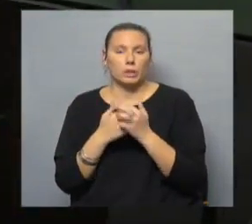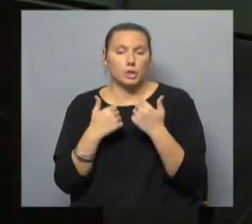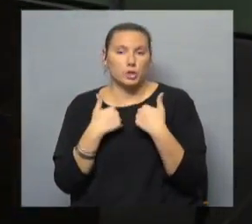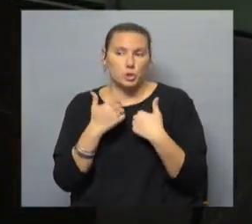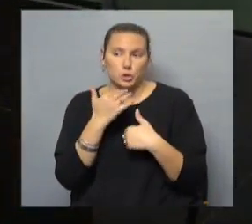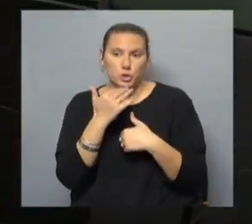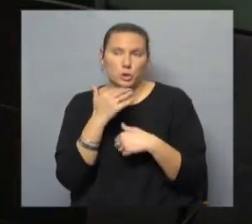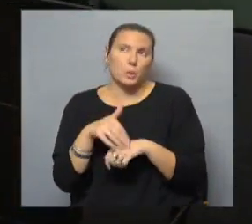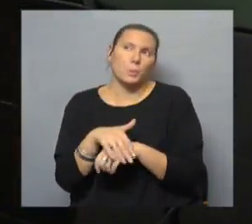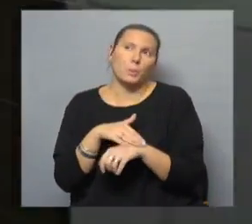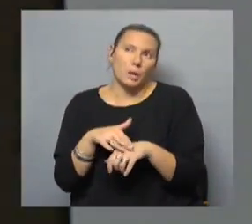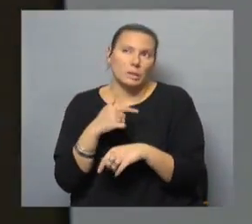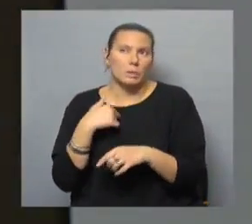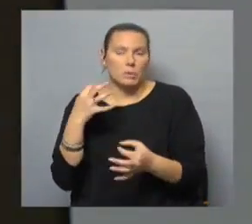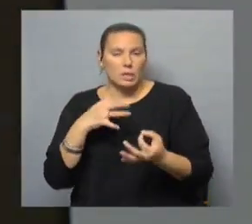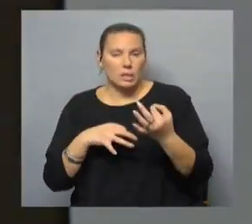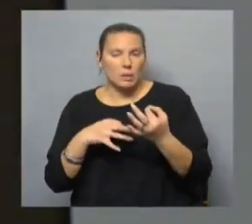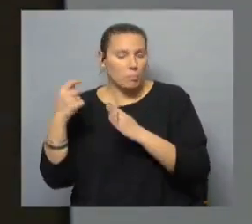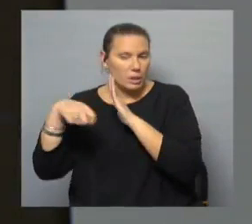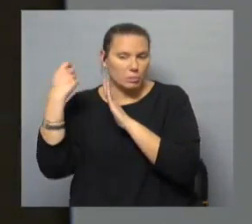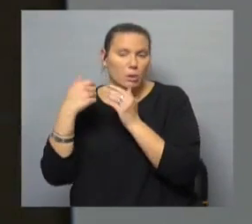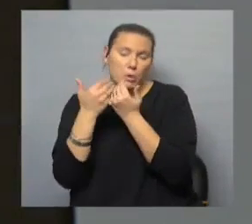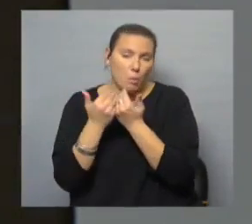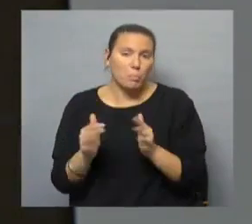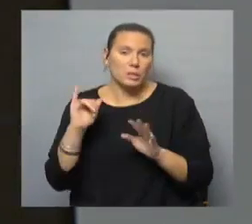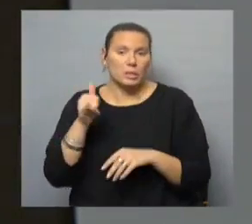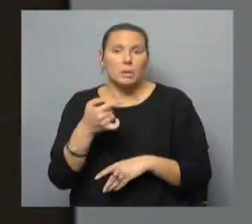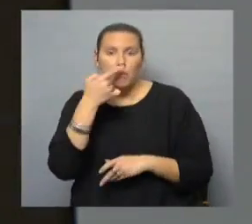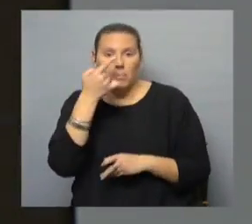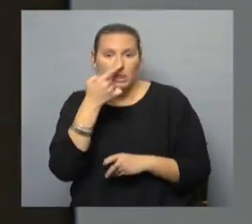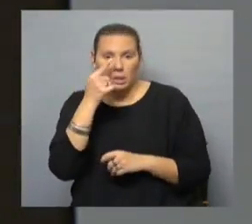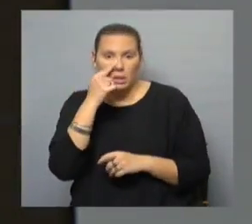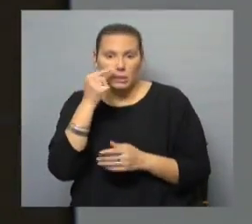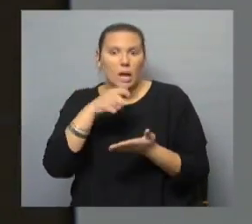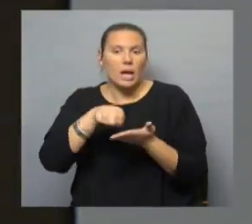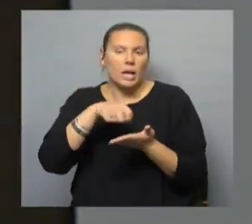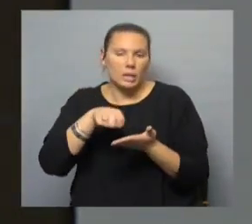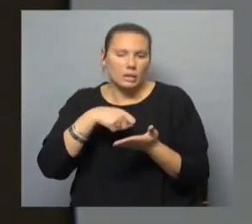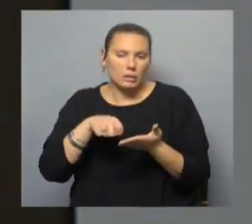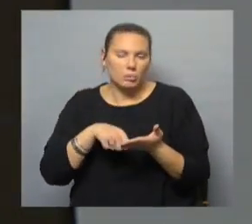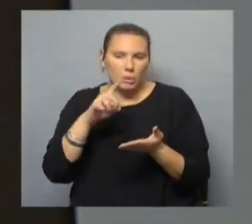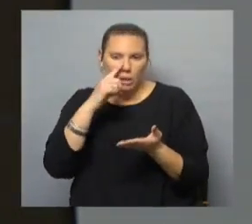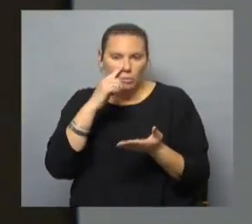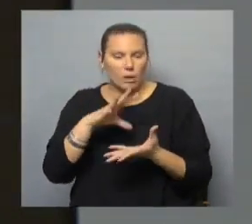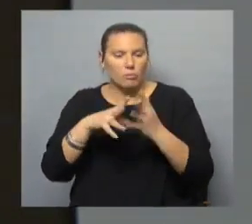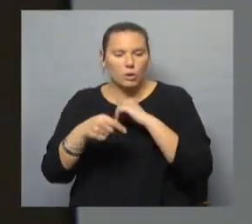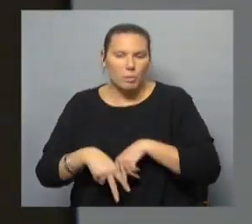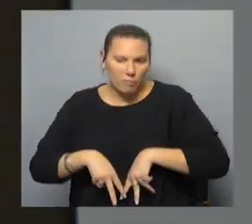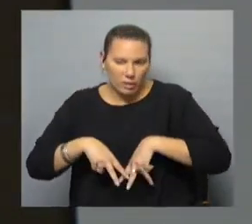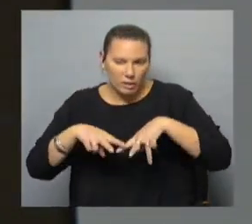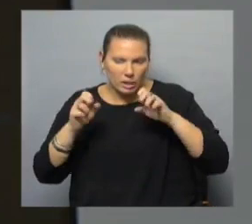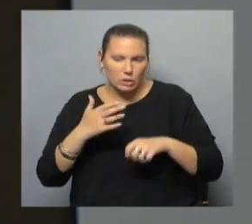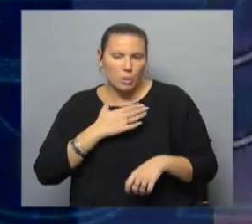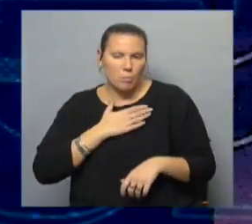sé si diría como que es la base de mi obra, sino capaz que es el punto de partida. Me interesa, uso la escritura como medio de investigación personal